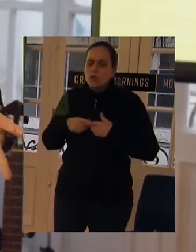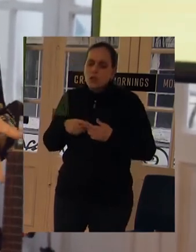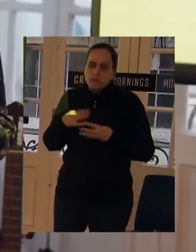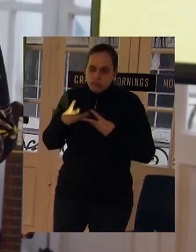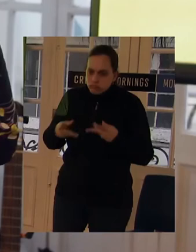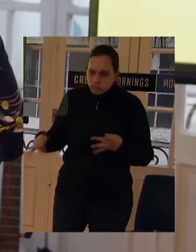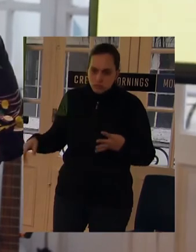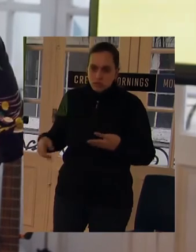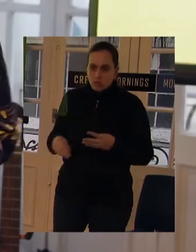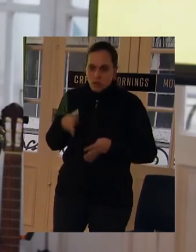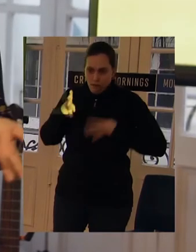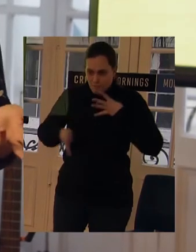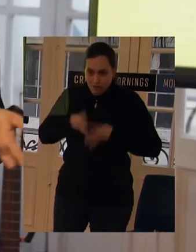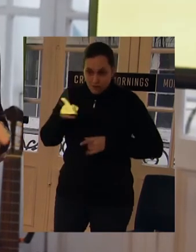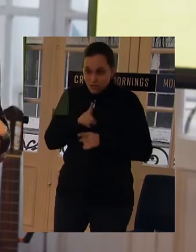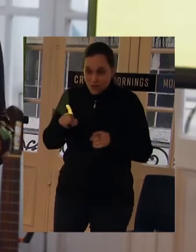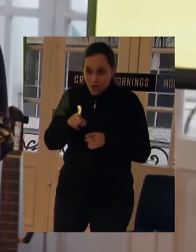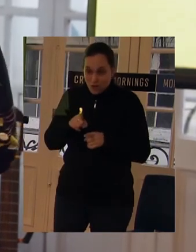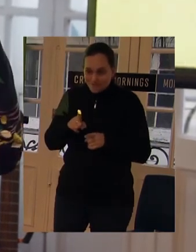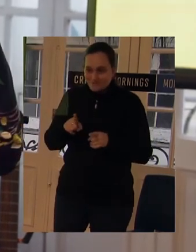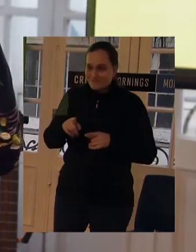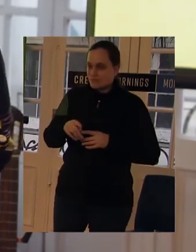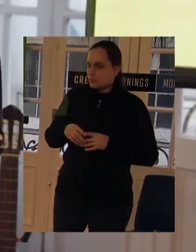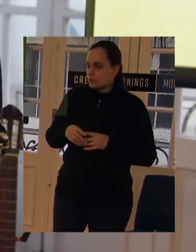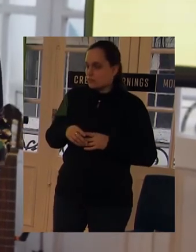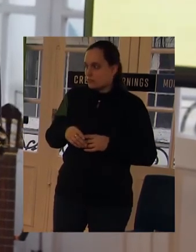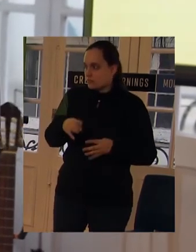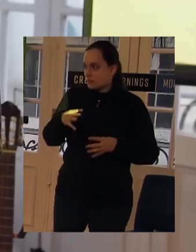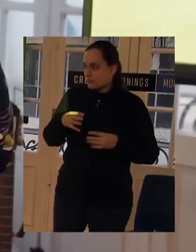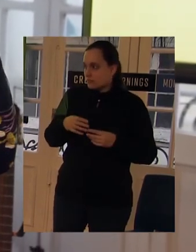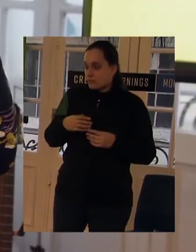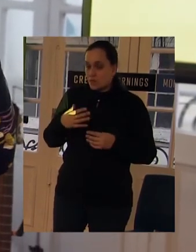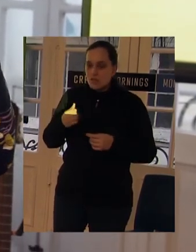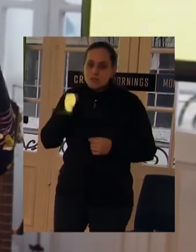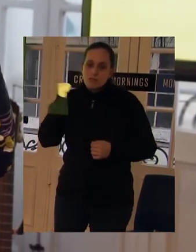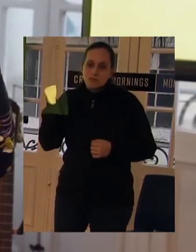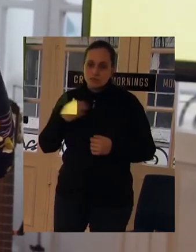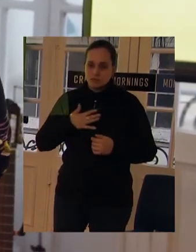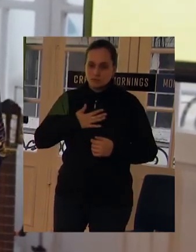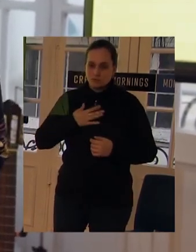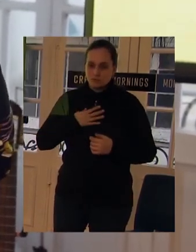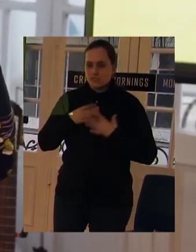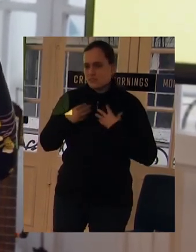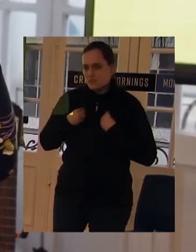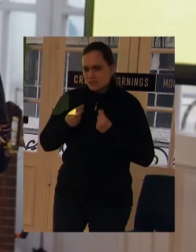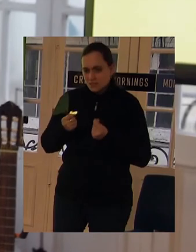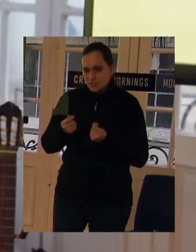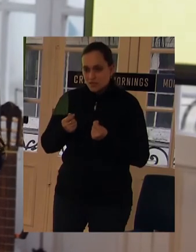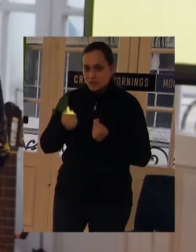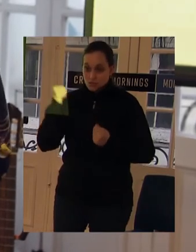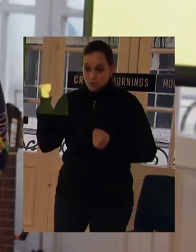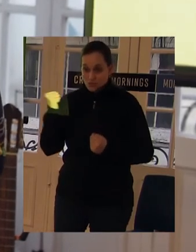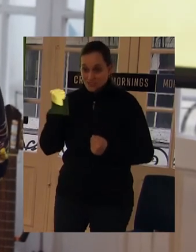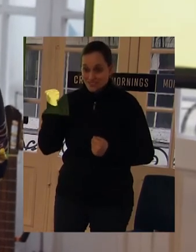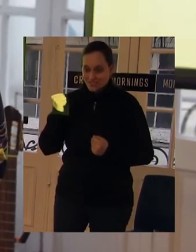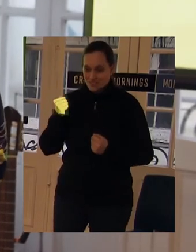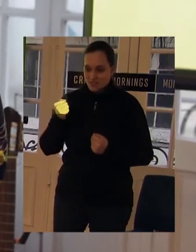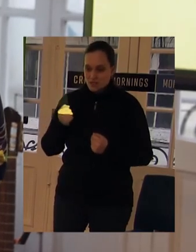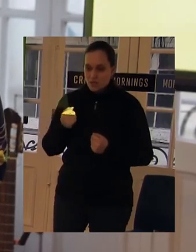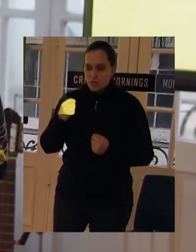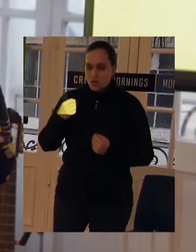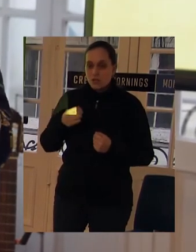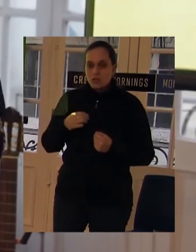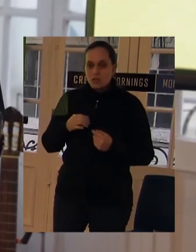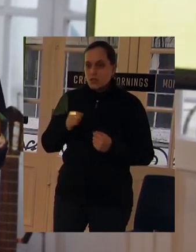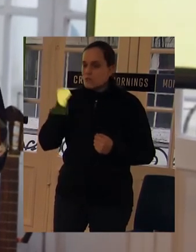2. Pero me olvidé que mis emociones eran importantes. Y mis emociones a la hora de